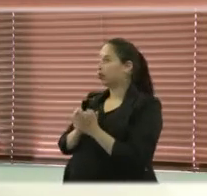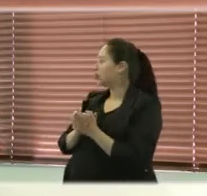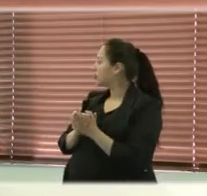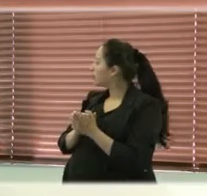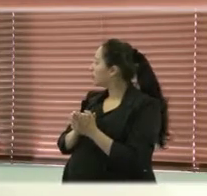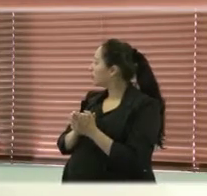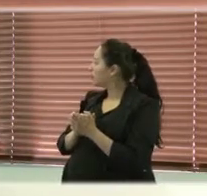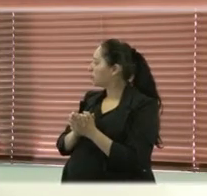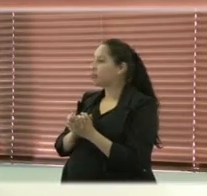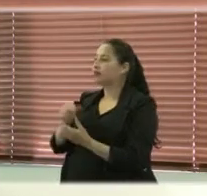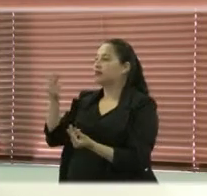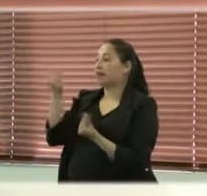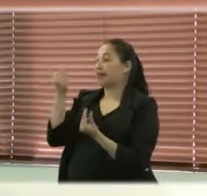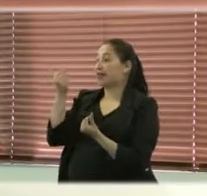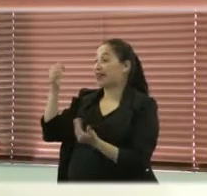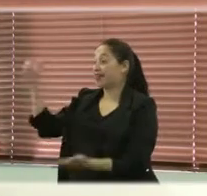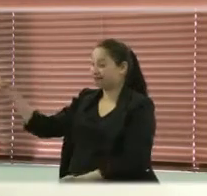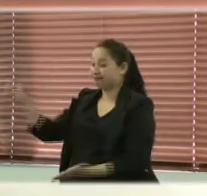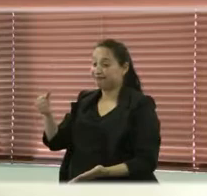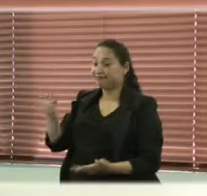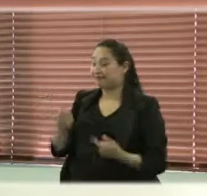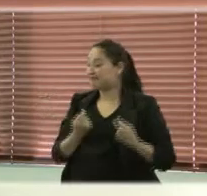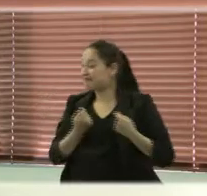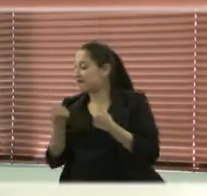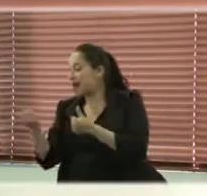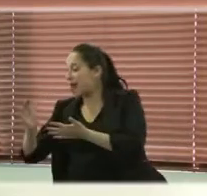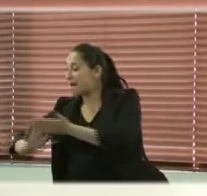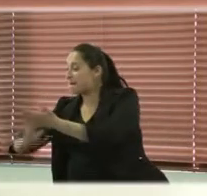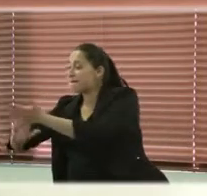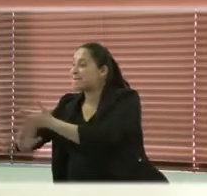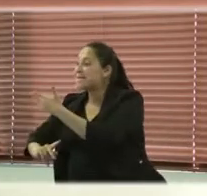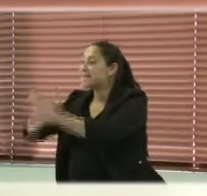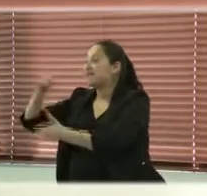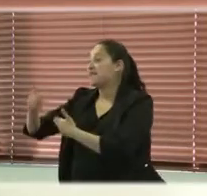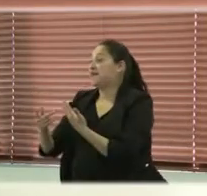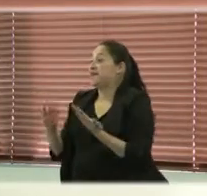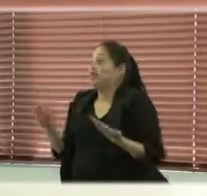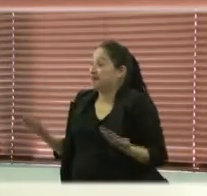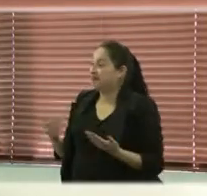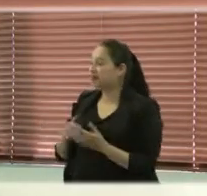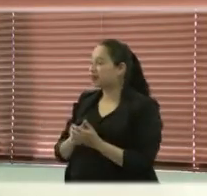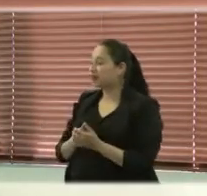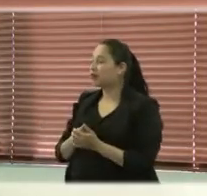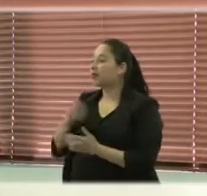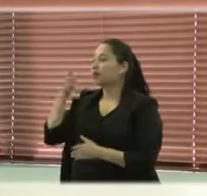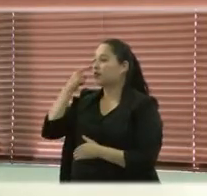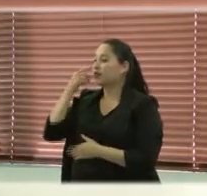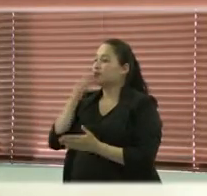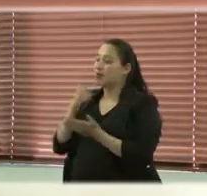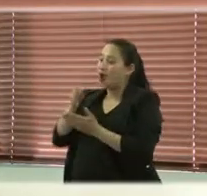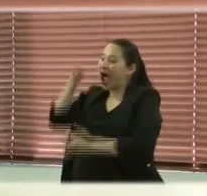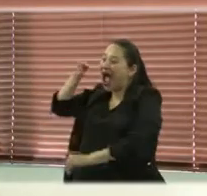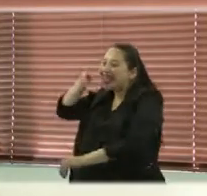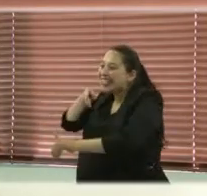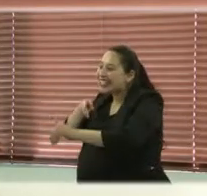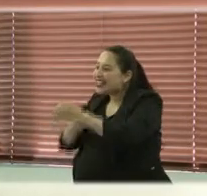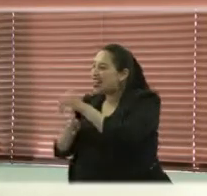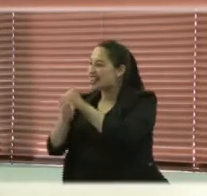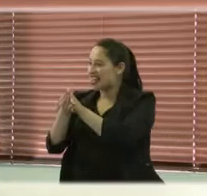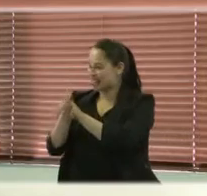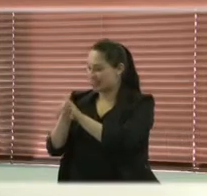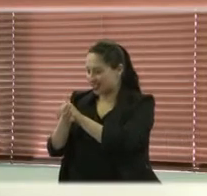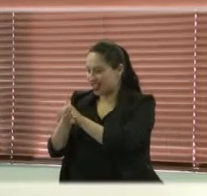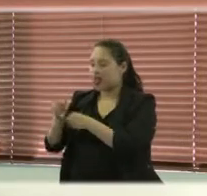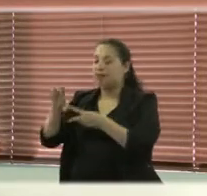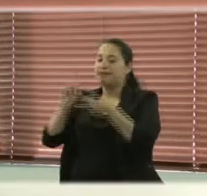también inversiones económicas fuertes por ejemplo en el tema de la accesibilidad en